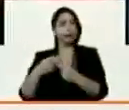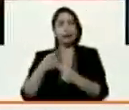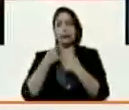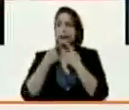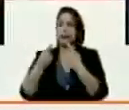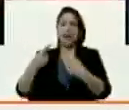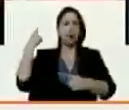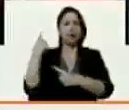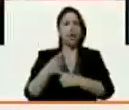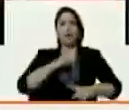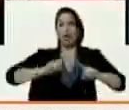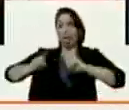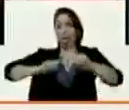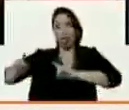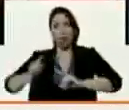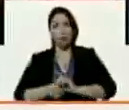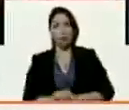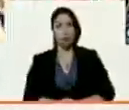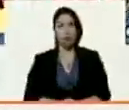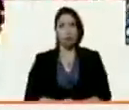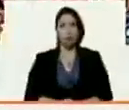qué es lo que debe hacer.